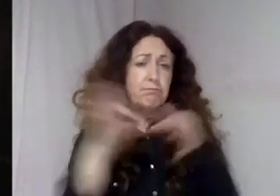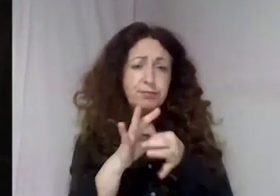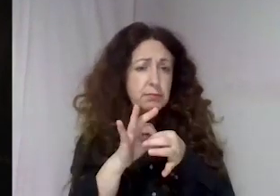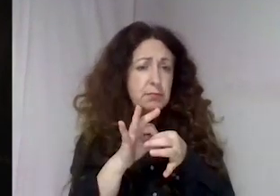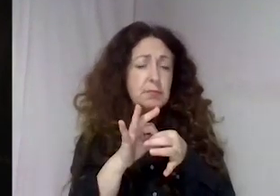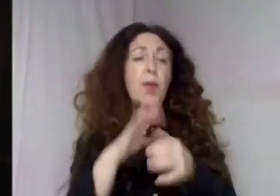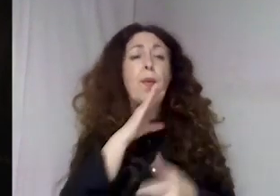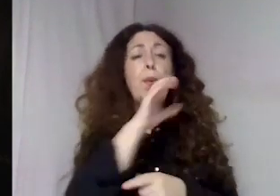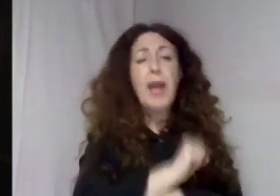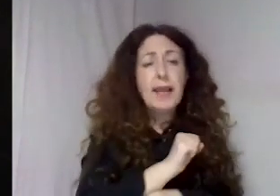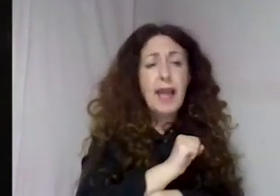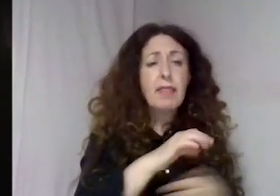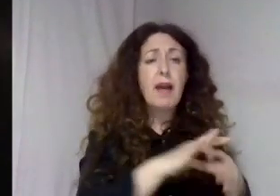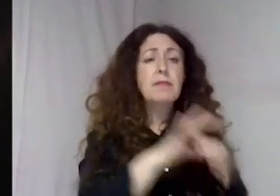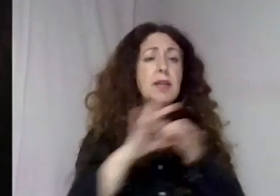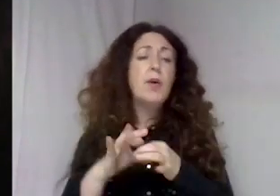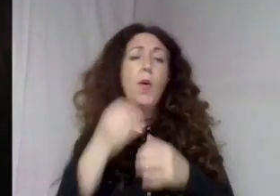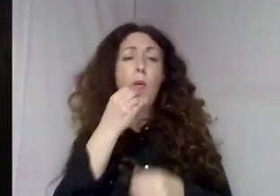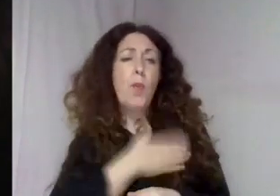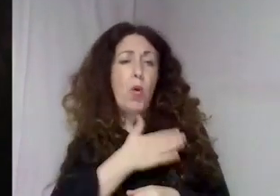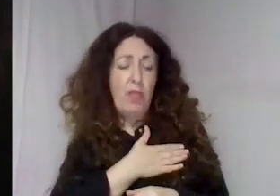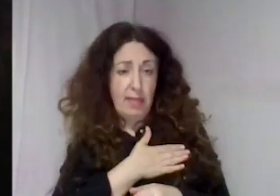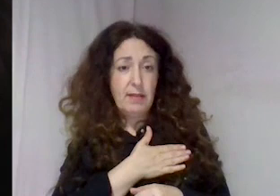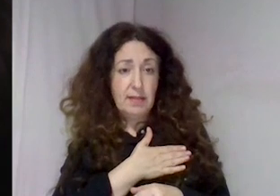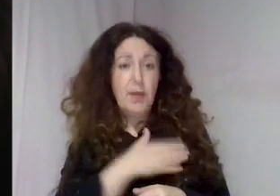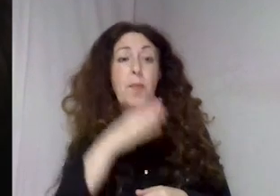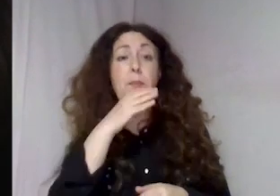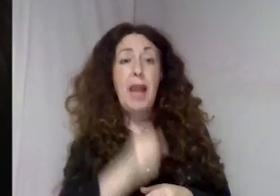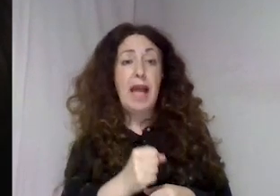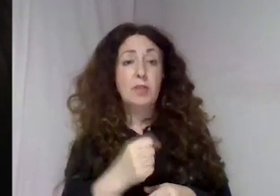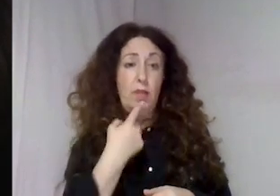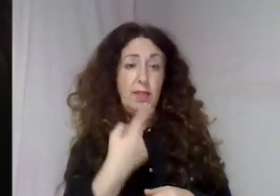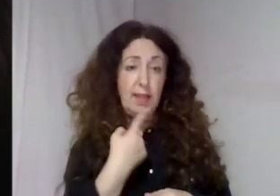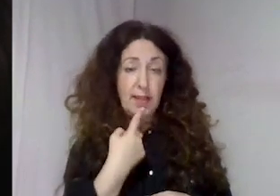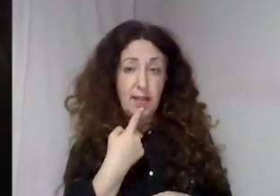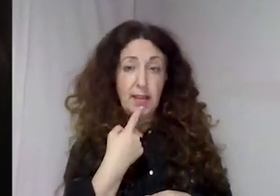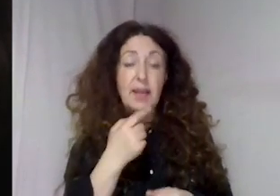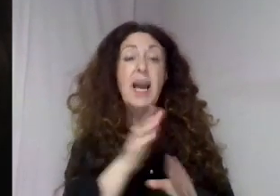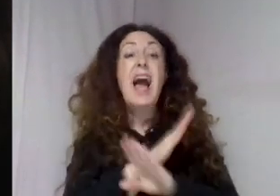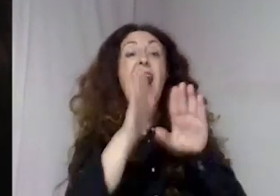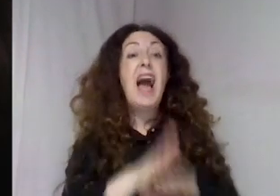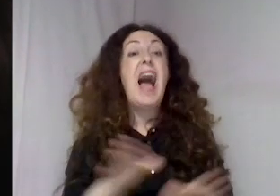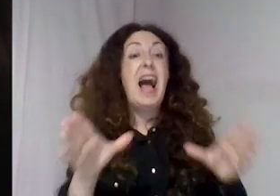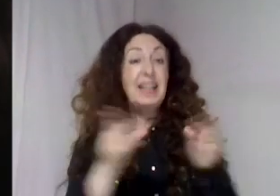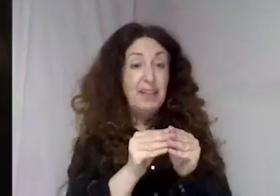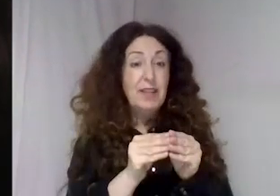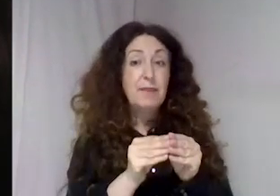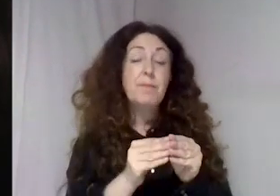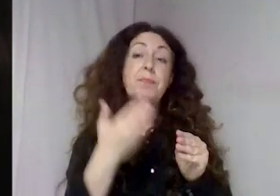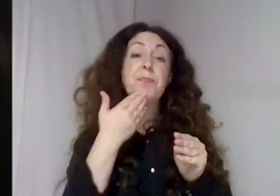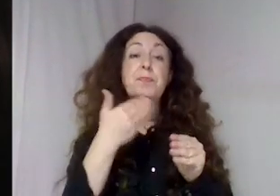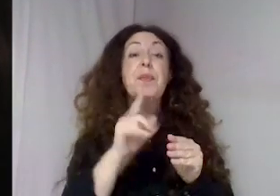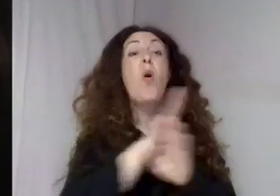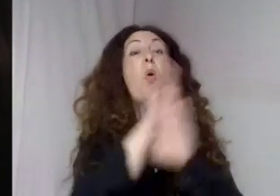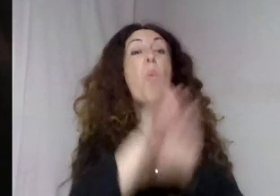fin, sobre conceptos más o menos, ¿verdad?, ligados ante el mal, o no es posible, como